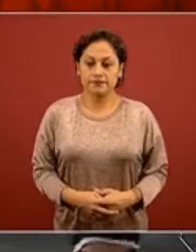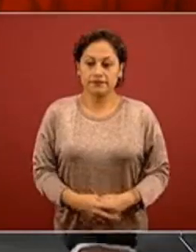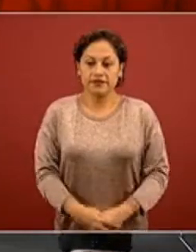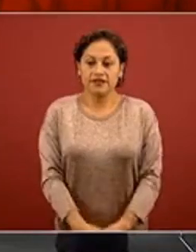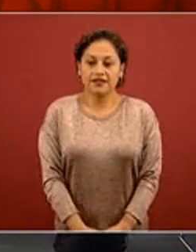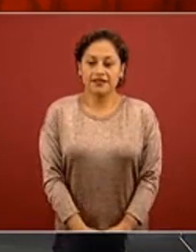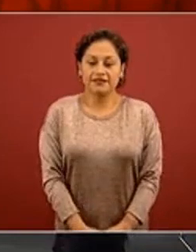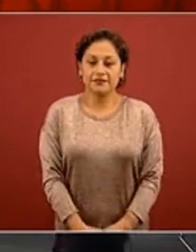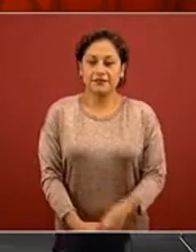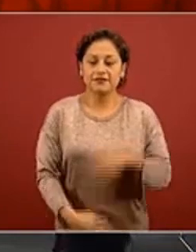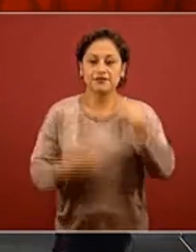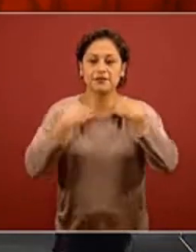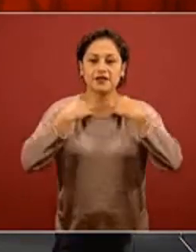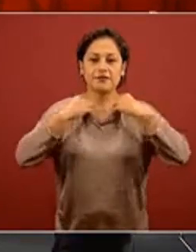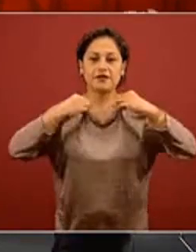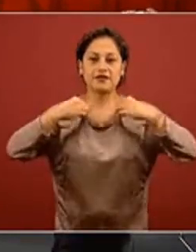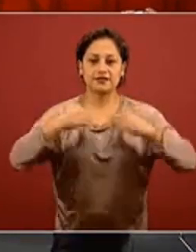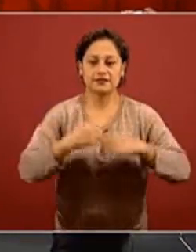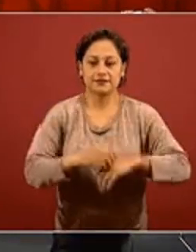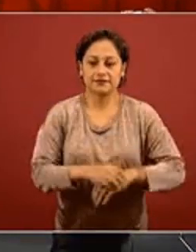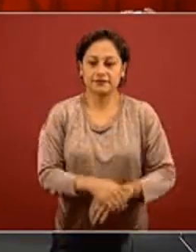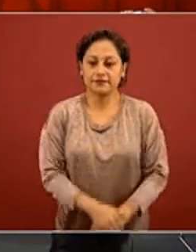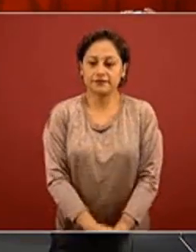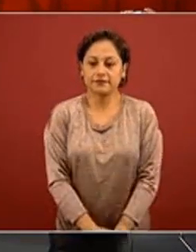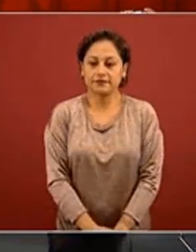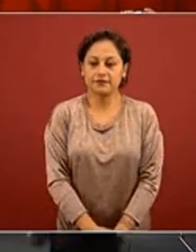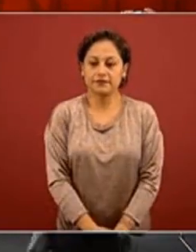¿Dónde dejé la hojita de su coronel?